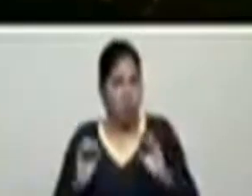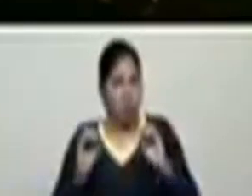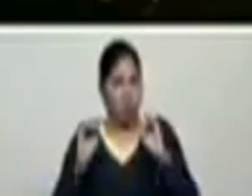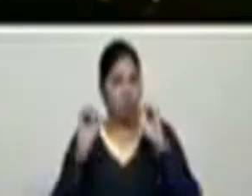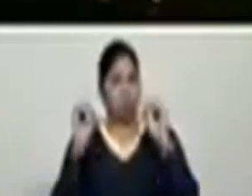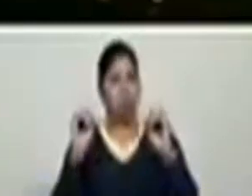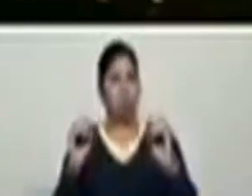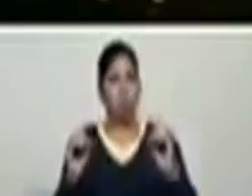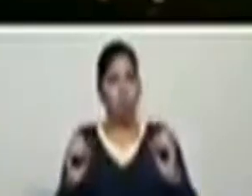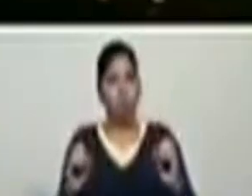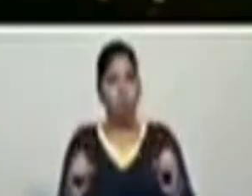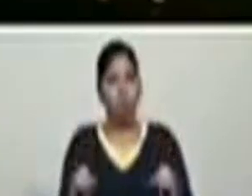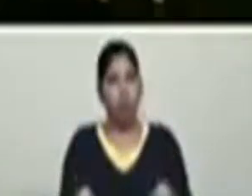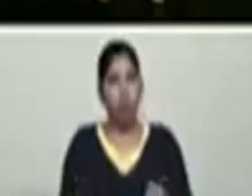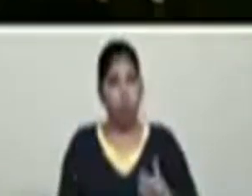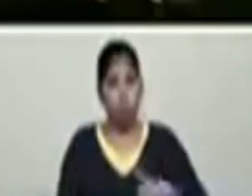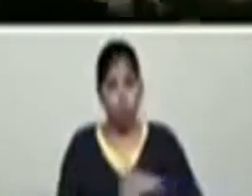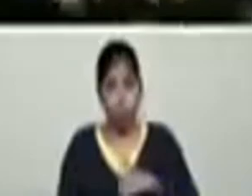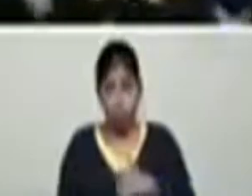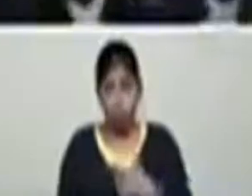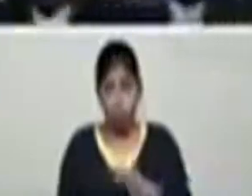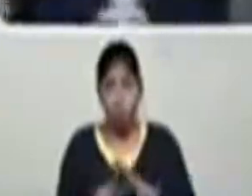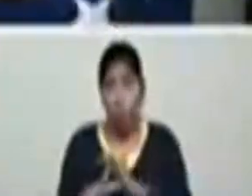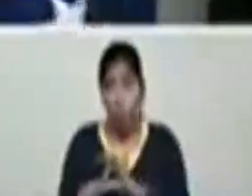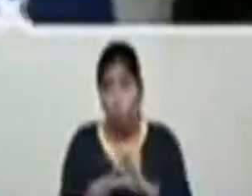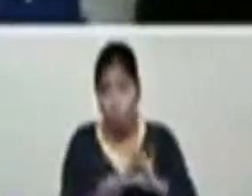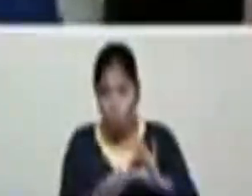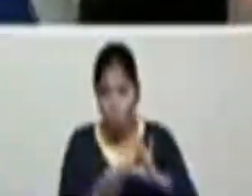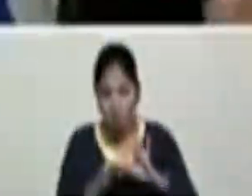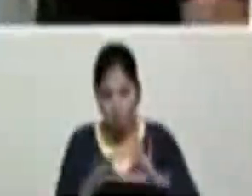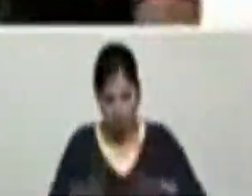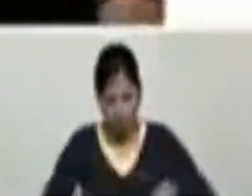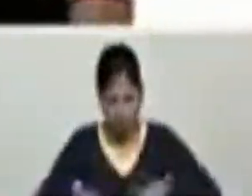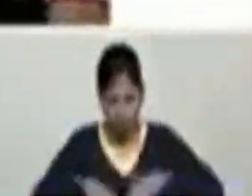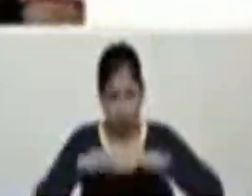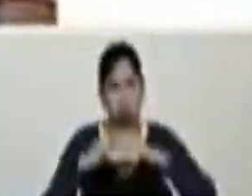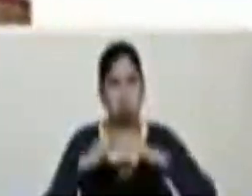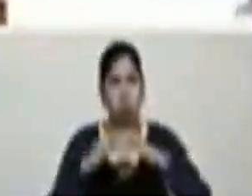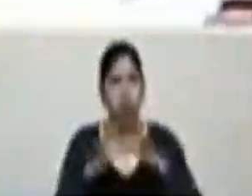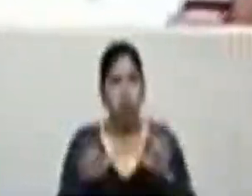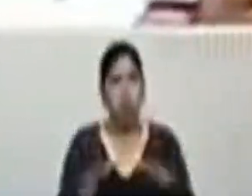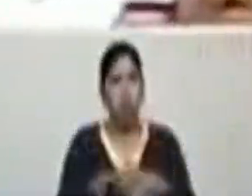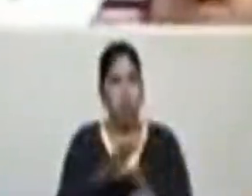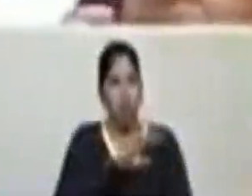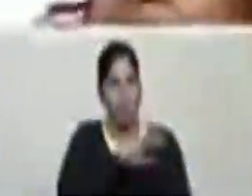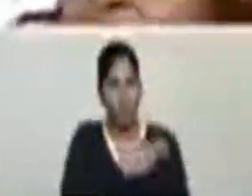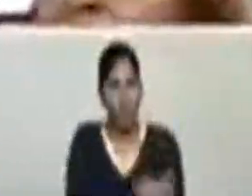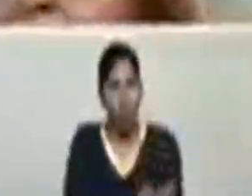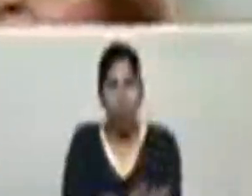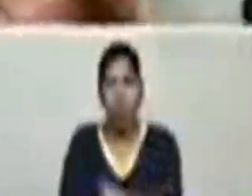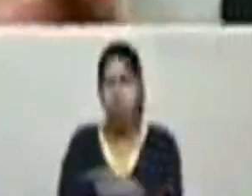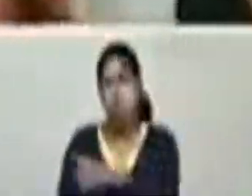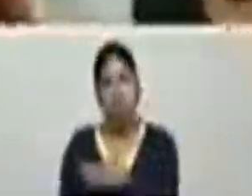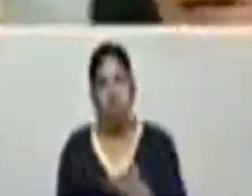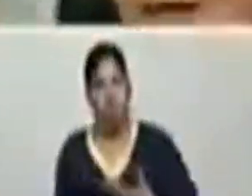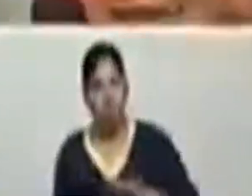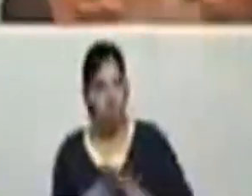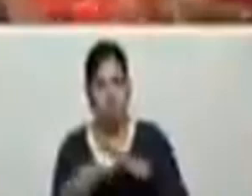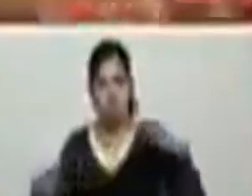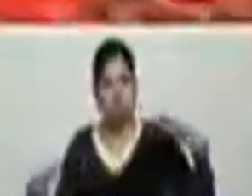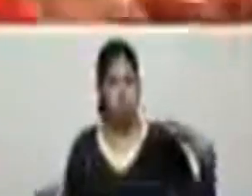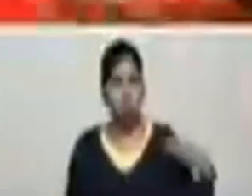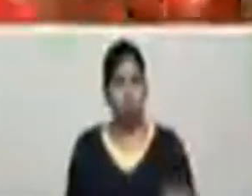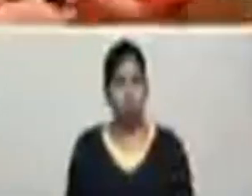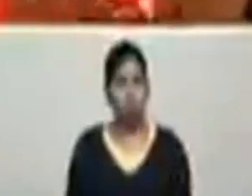lastimosamente me toca señores advertirles a todos que en Venezuela no se ha arreglado señores definitivamente es un país que está cada vez más en una crisis